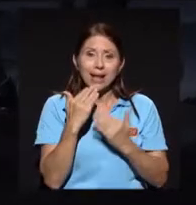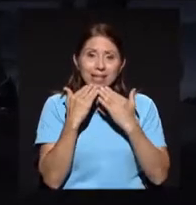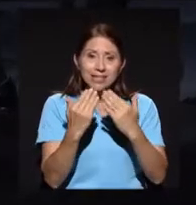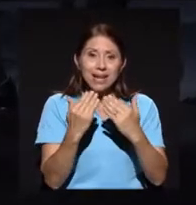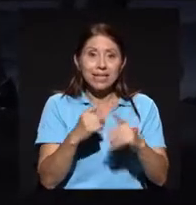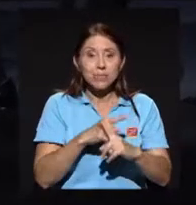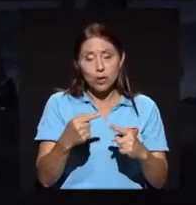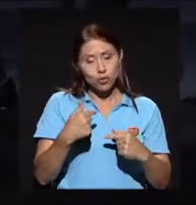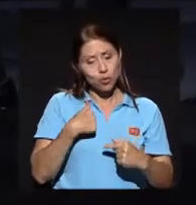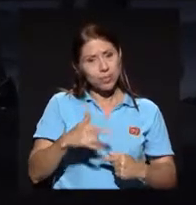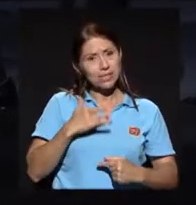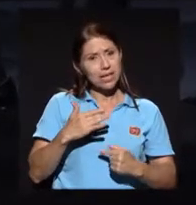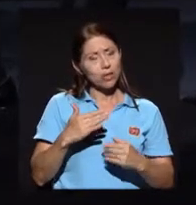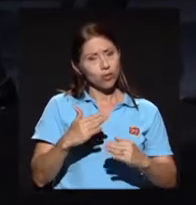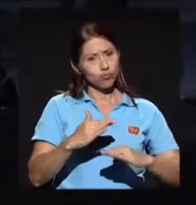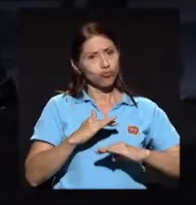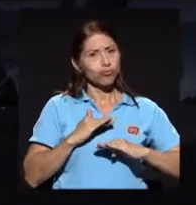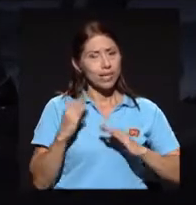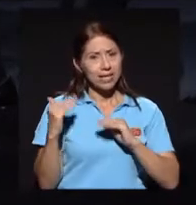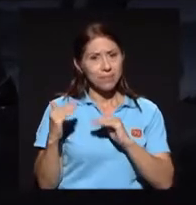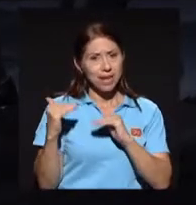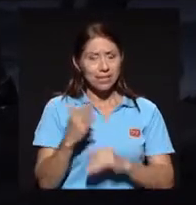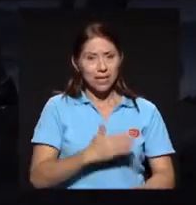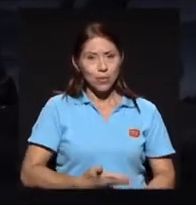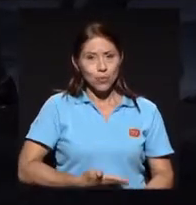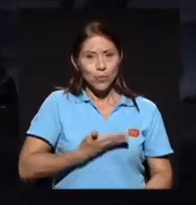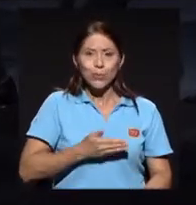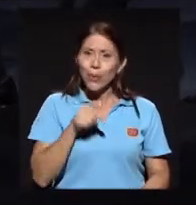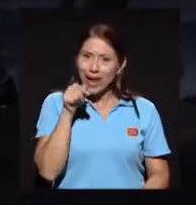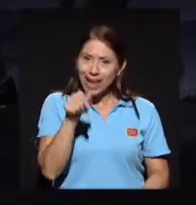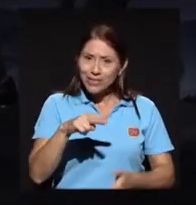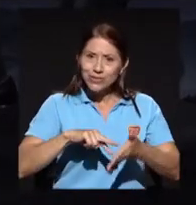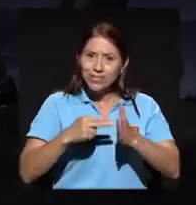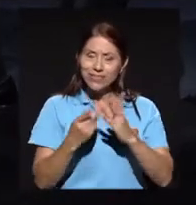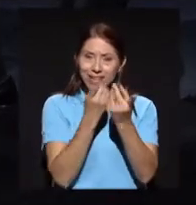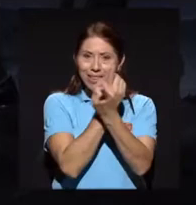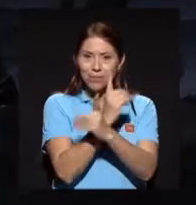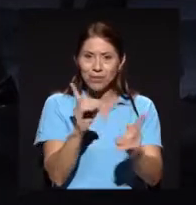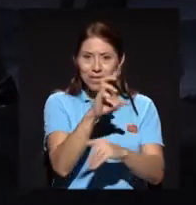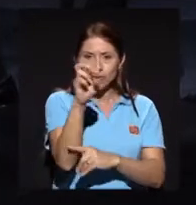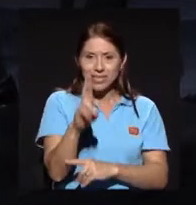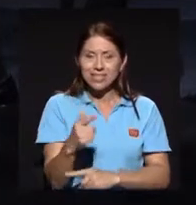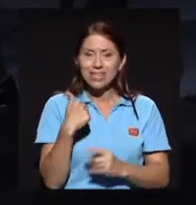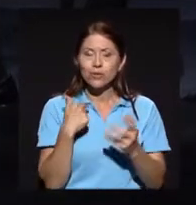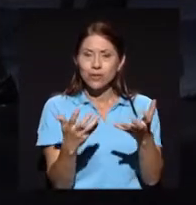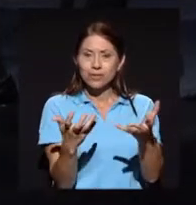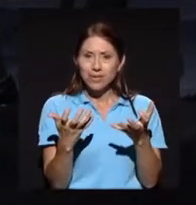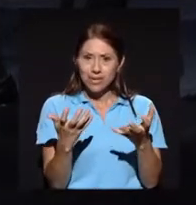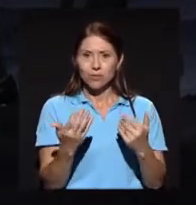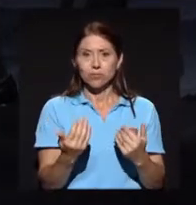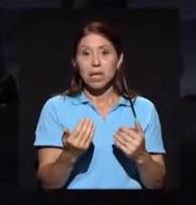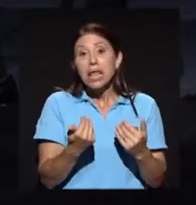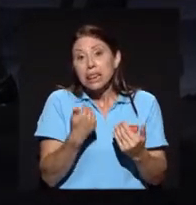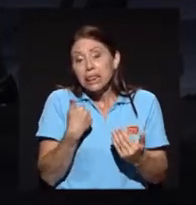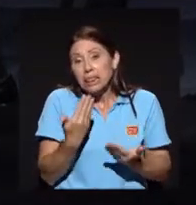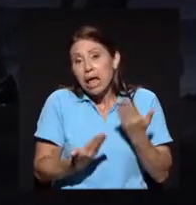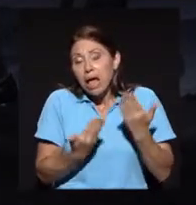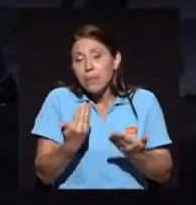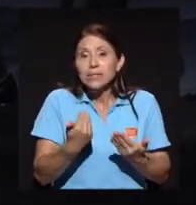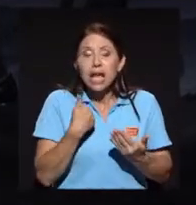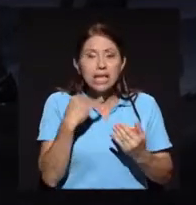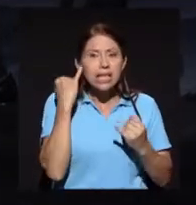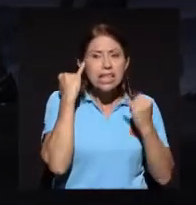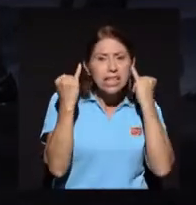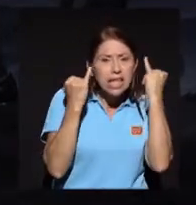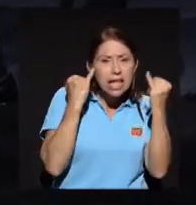por lo menos me llena de esperanza y orgullo esa es la democracia costarricense a la que yo aspiro una donde hay diferencias ideológicas donde puede haber